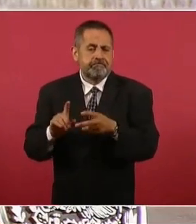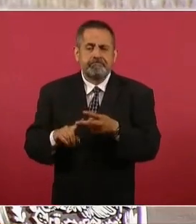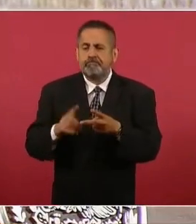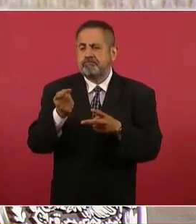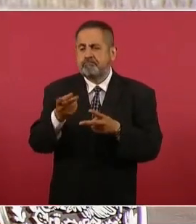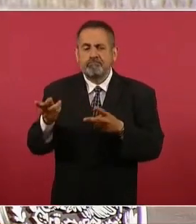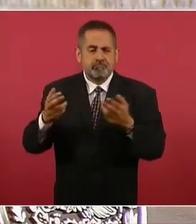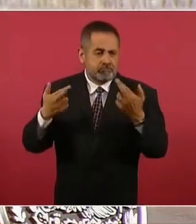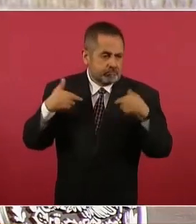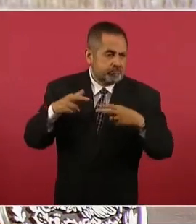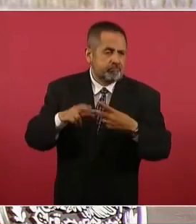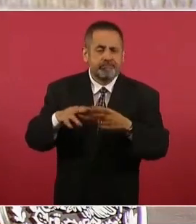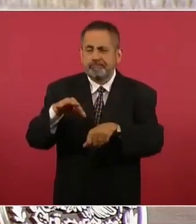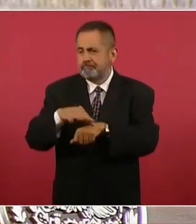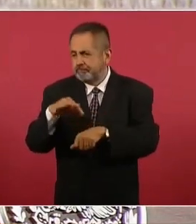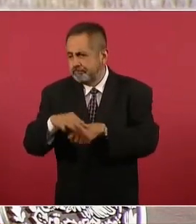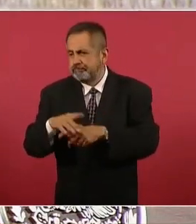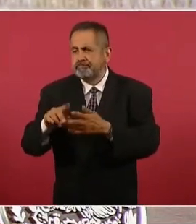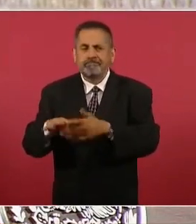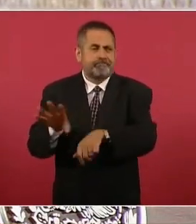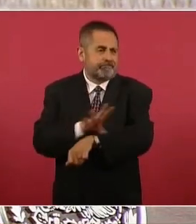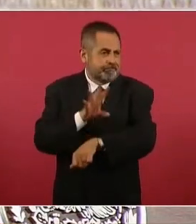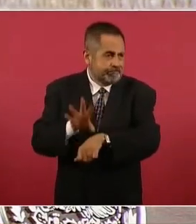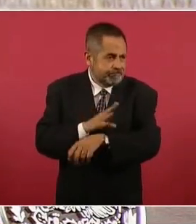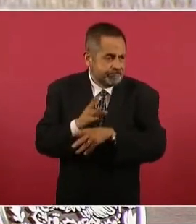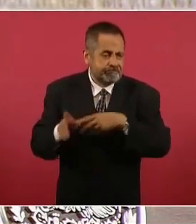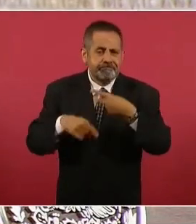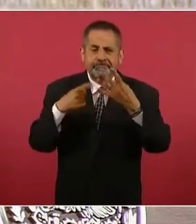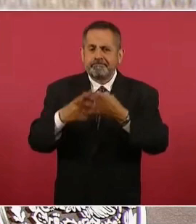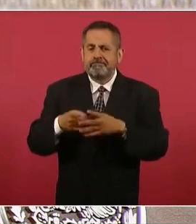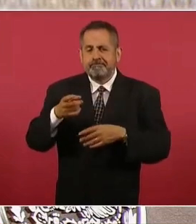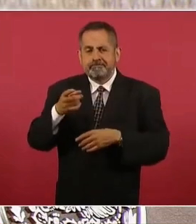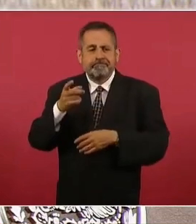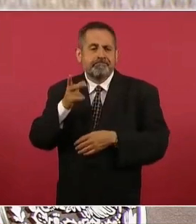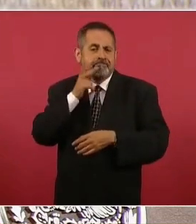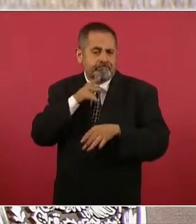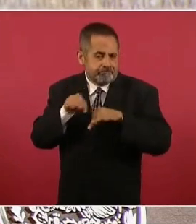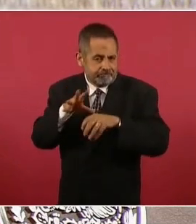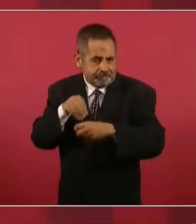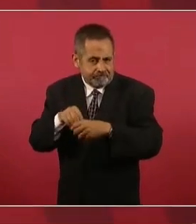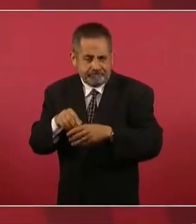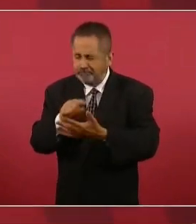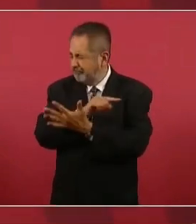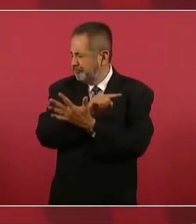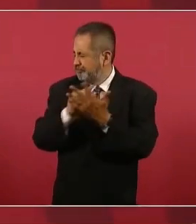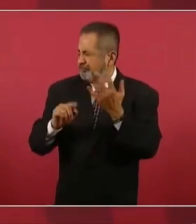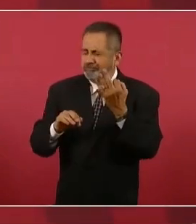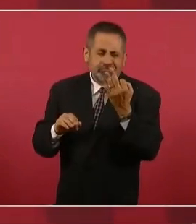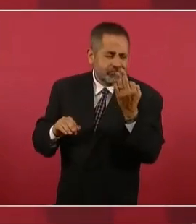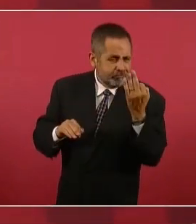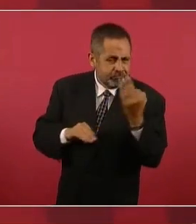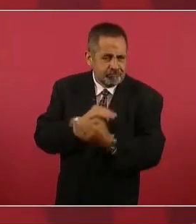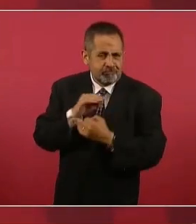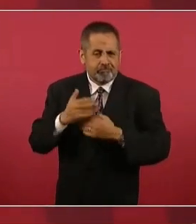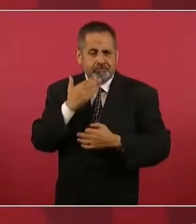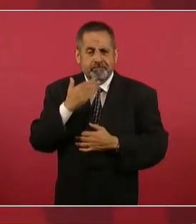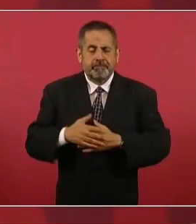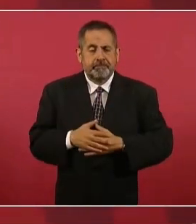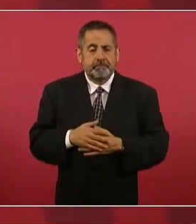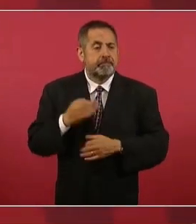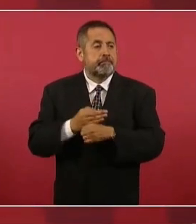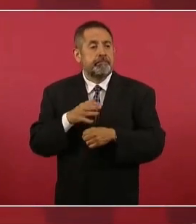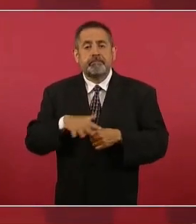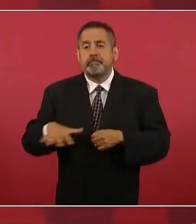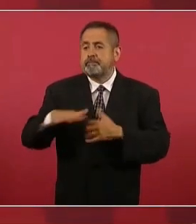sean maestros, sean médicos, sean electricistas, sean petroleros, todos. Estamos rescatando a